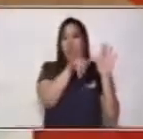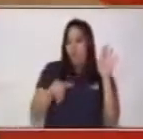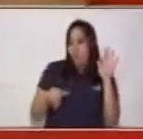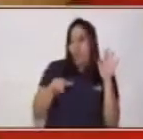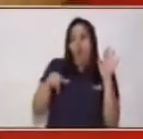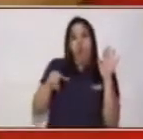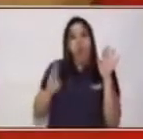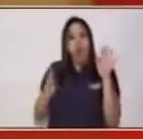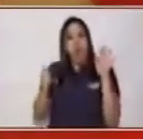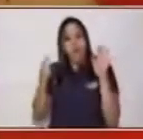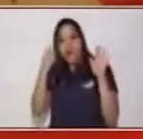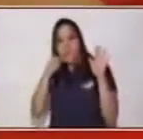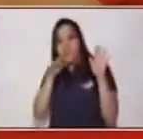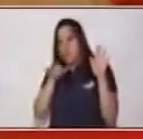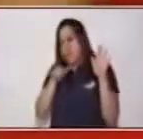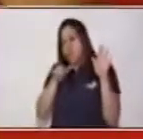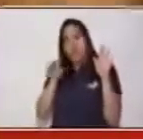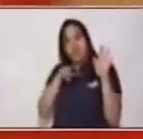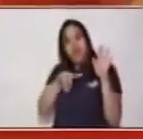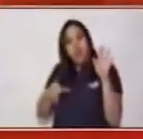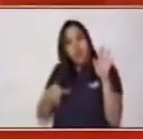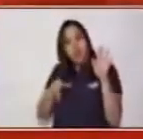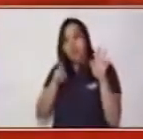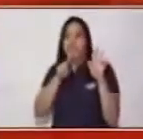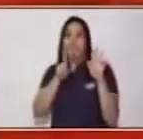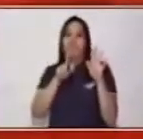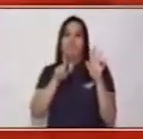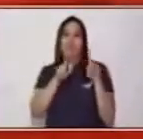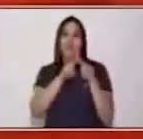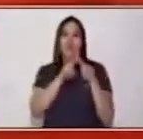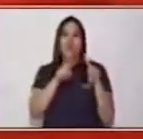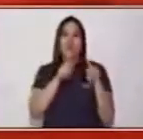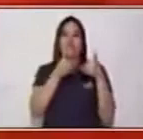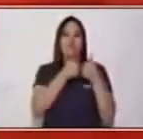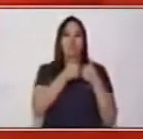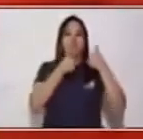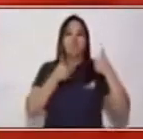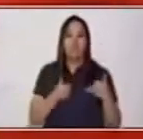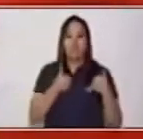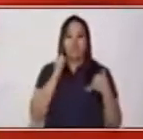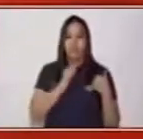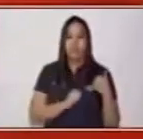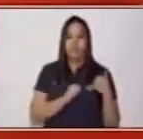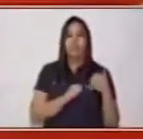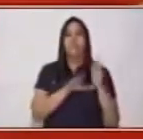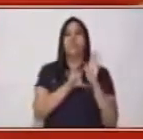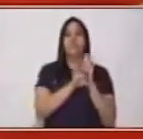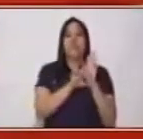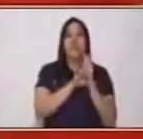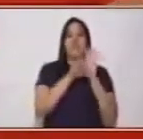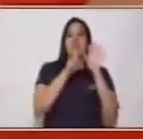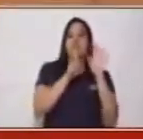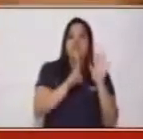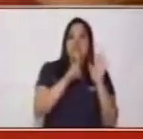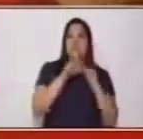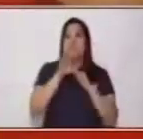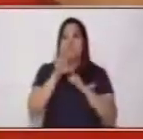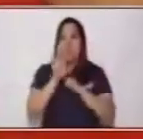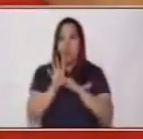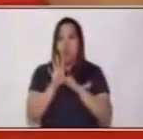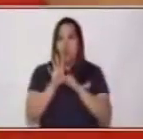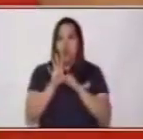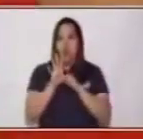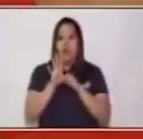raíz cúbica de una potencia es su tercera parte. La raíz cúbica de 64 es la